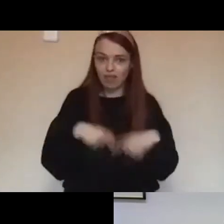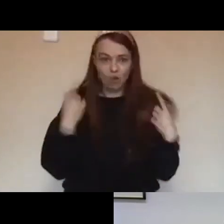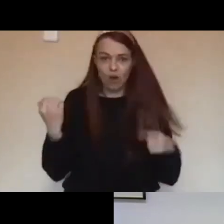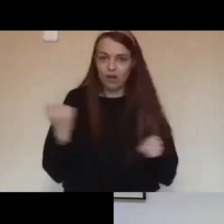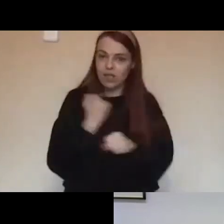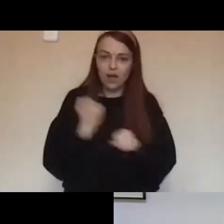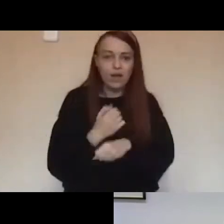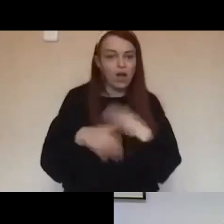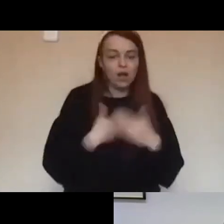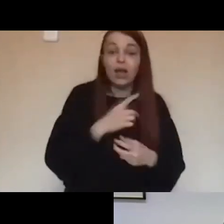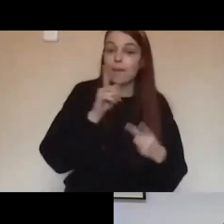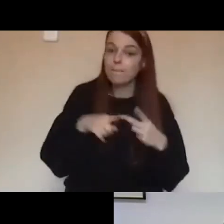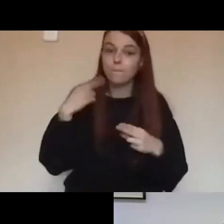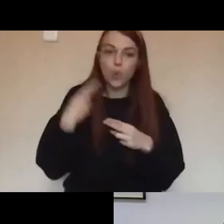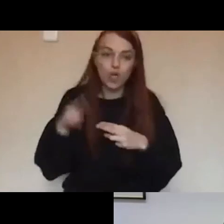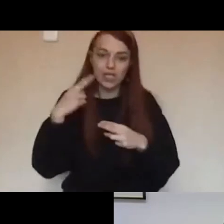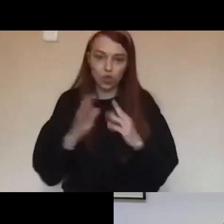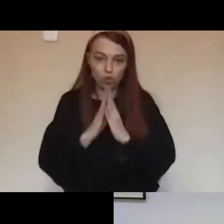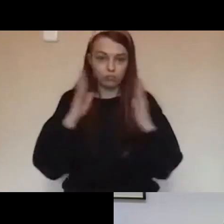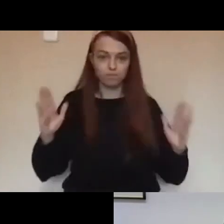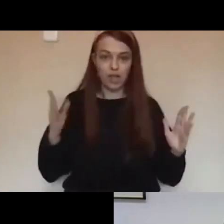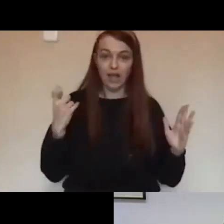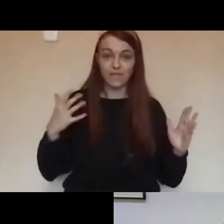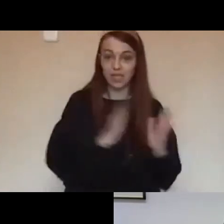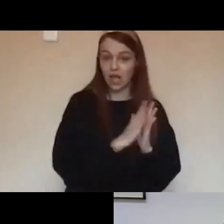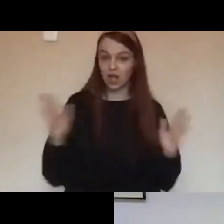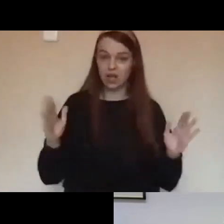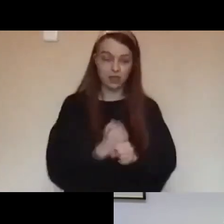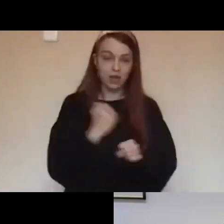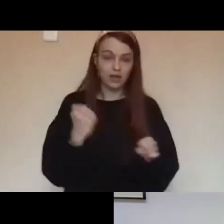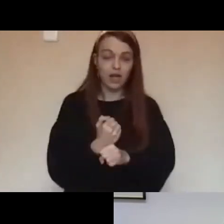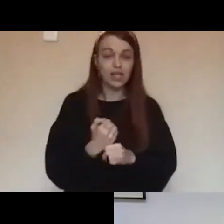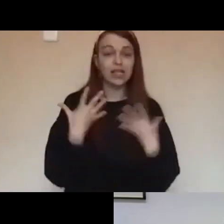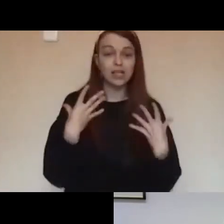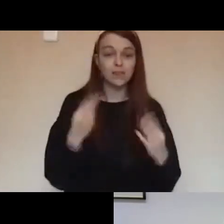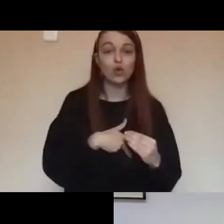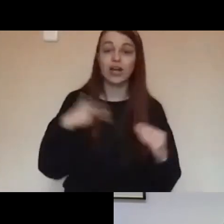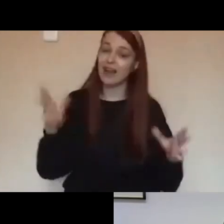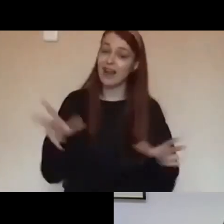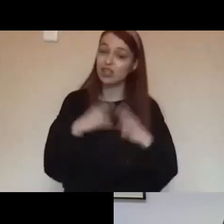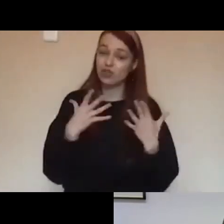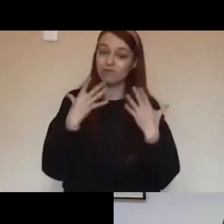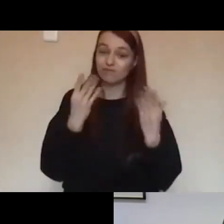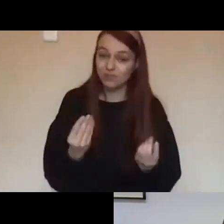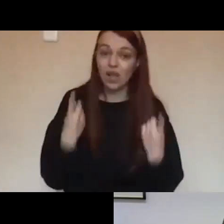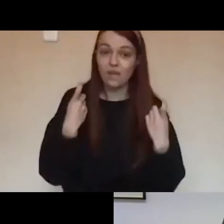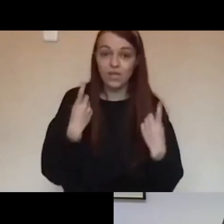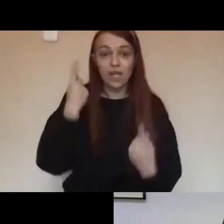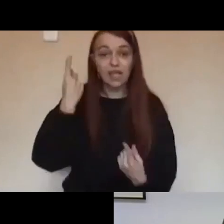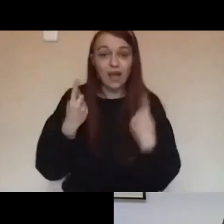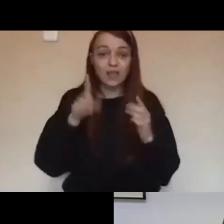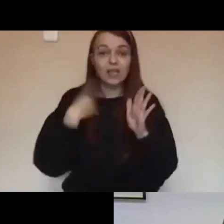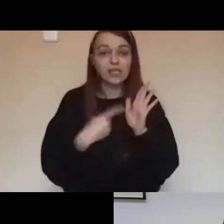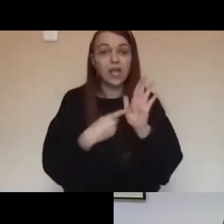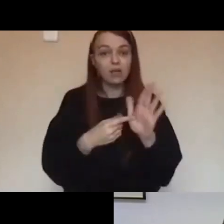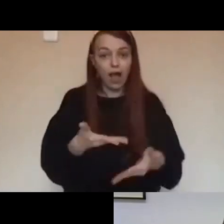nivel político. Necesitamos ese entendimiento general social y a veces las legislaciones ayudan,